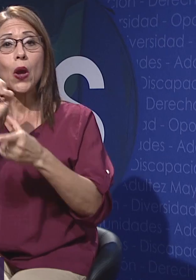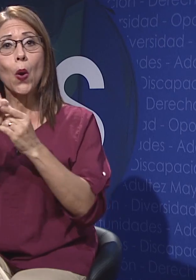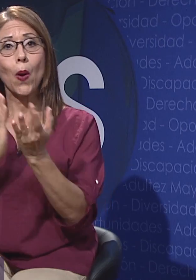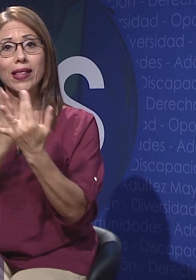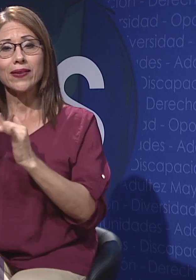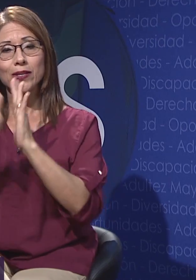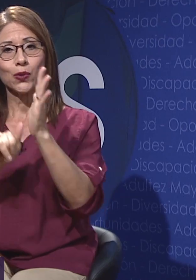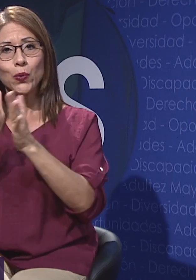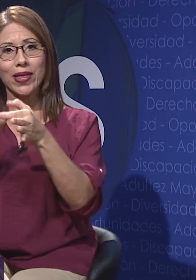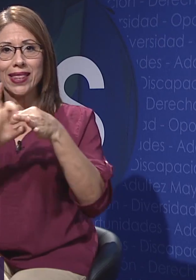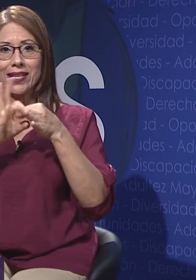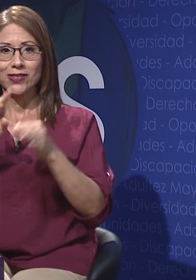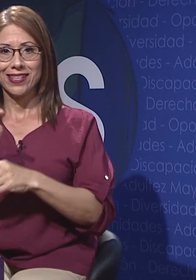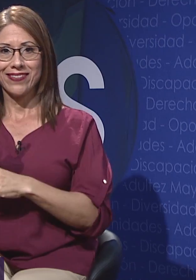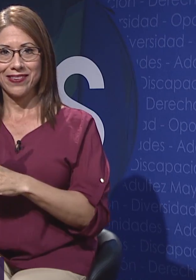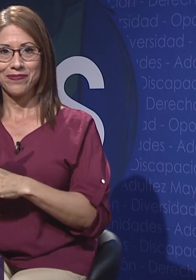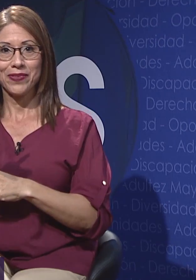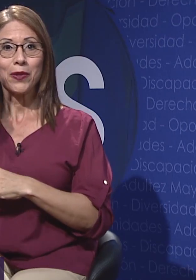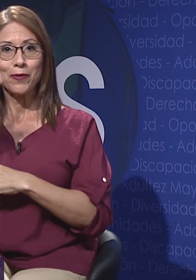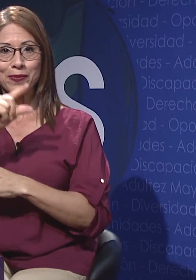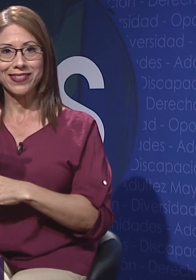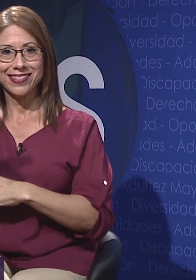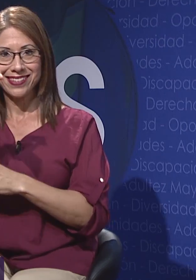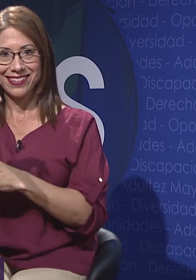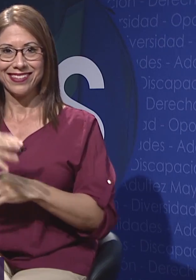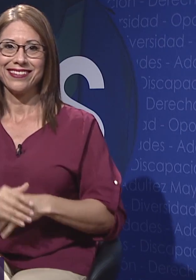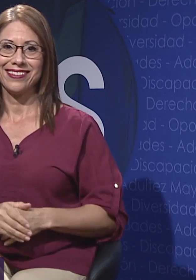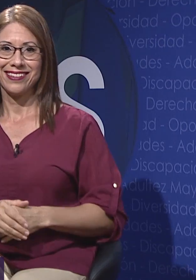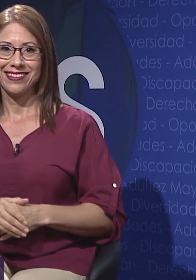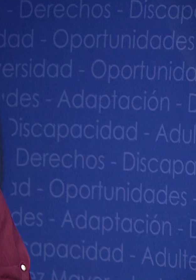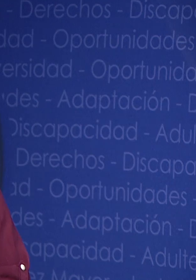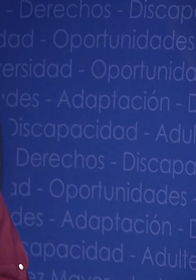nuestra página de YouTube, Nexos TV. Nos vemos la próxima semana.